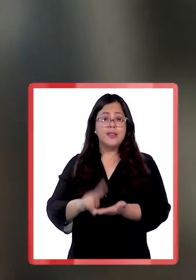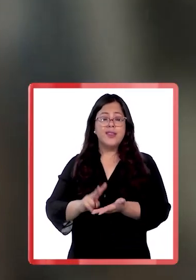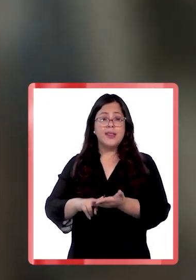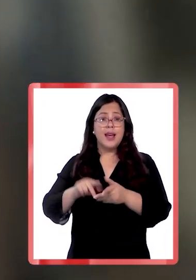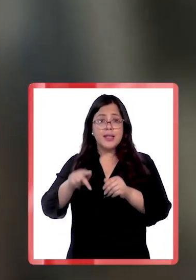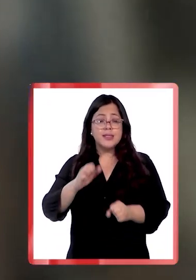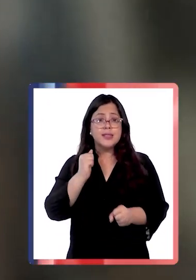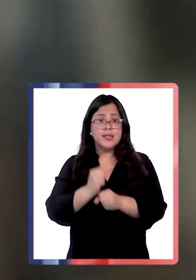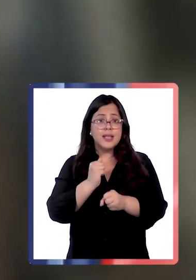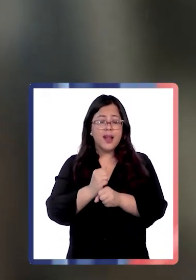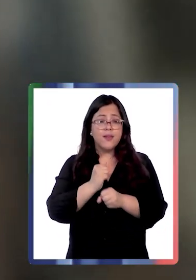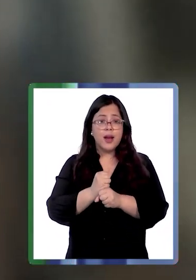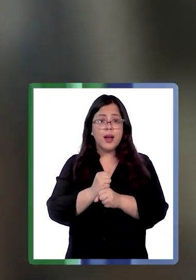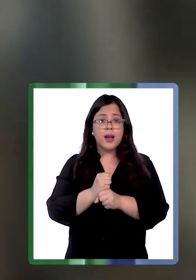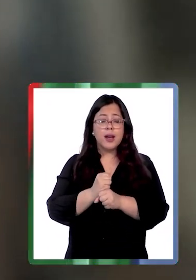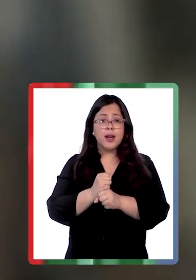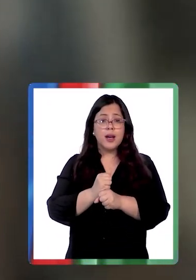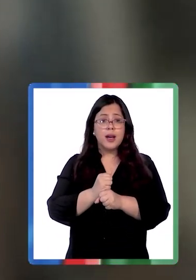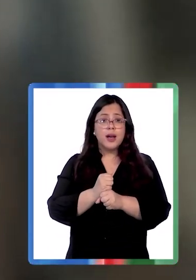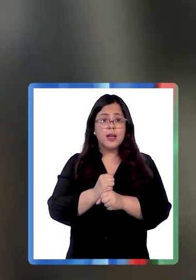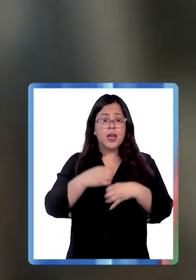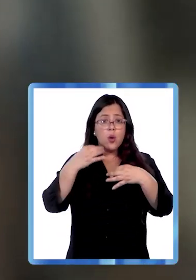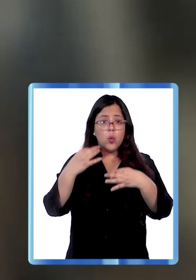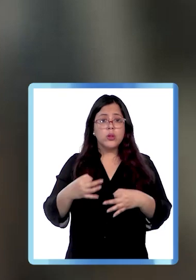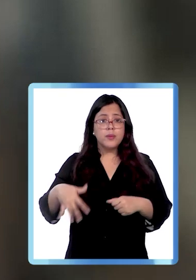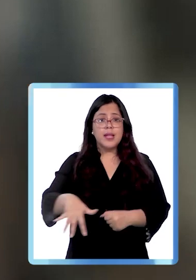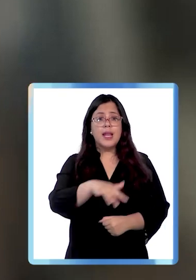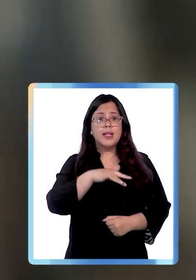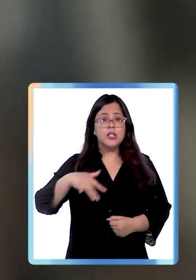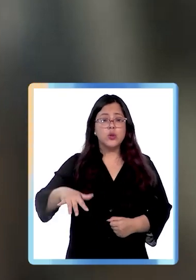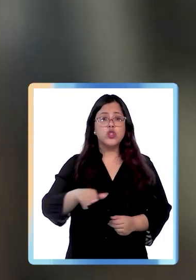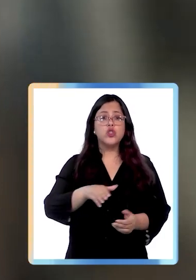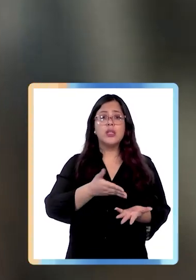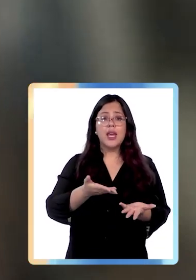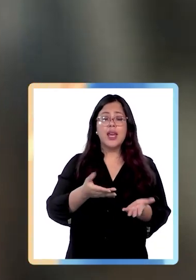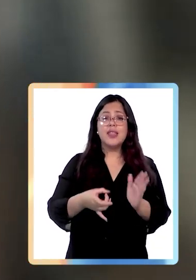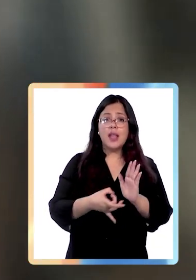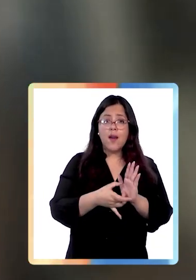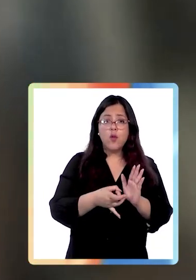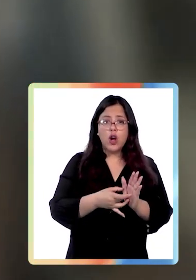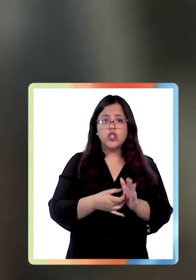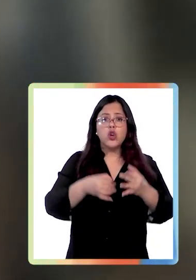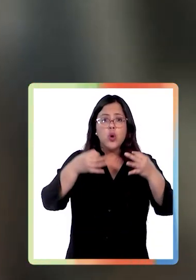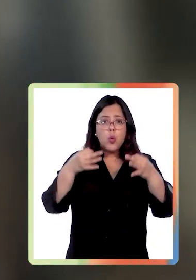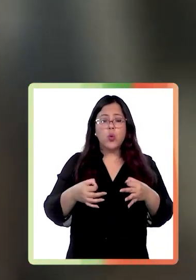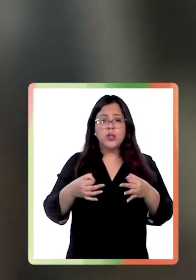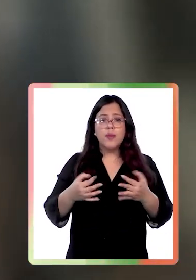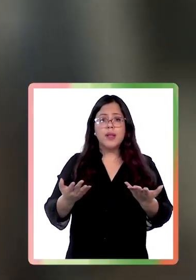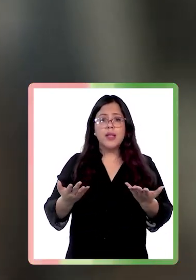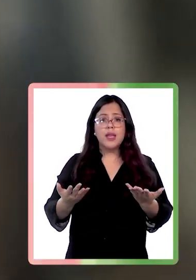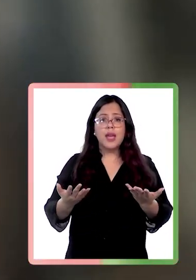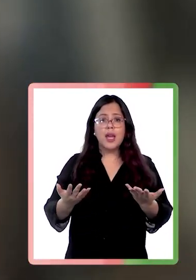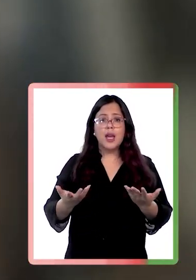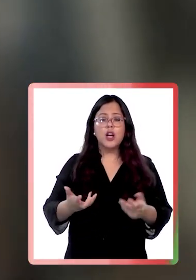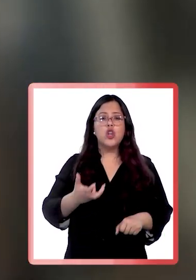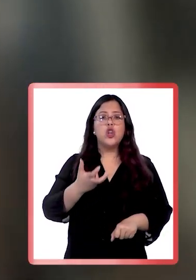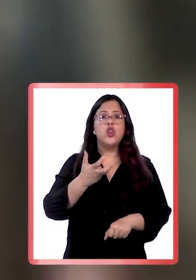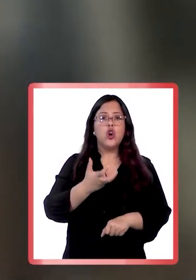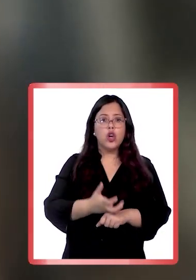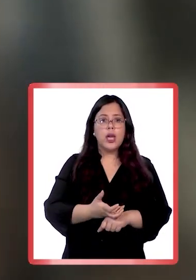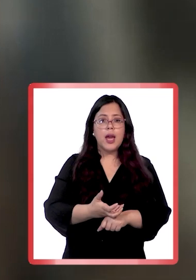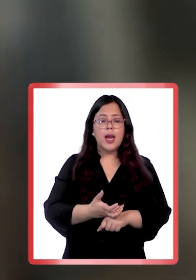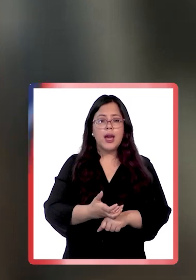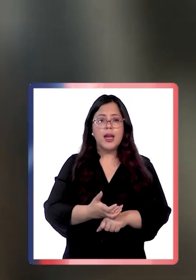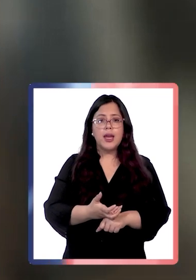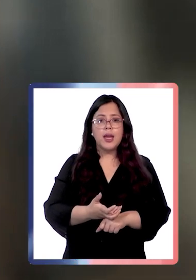porque la verdad es que lo que se aborda más allá del episodio en sí de vulneración es finalmente lo que se